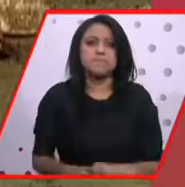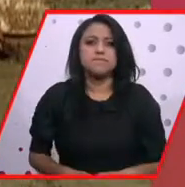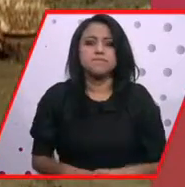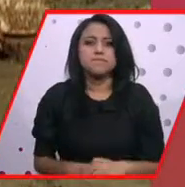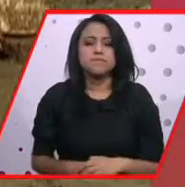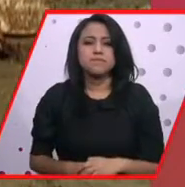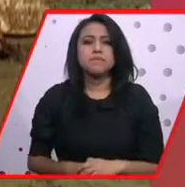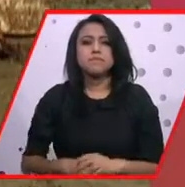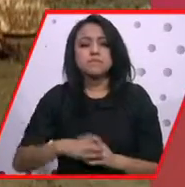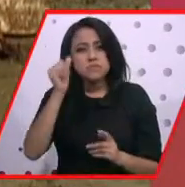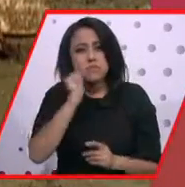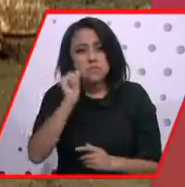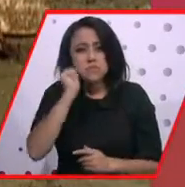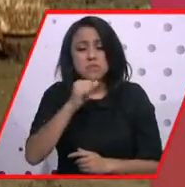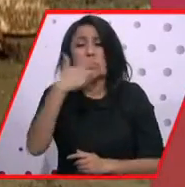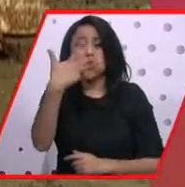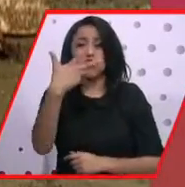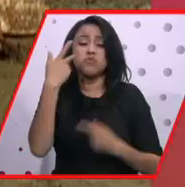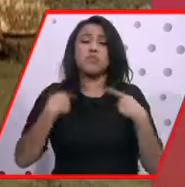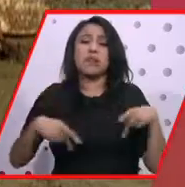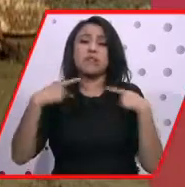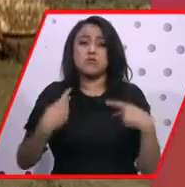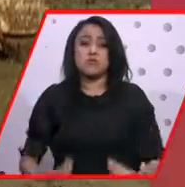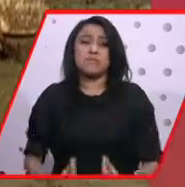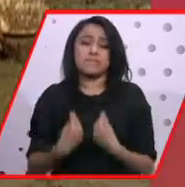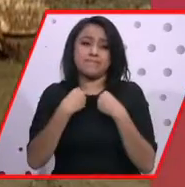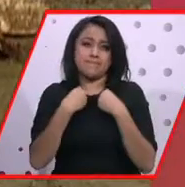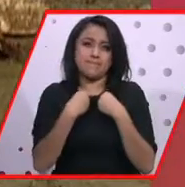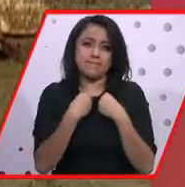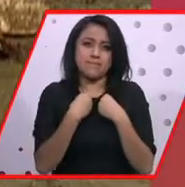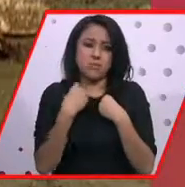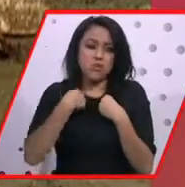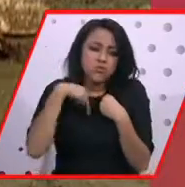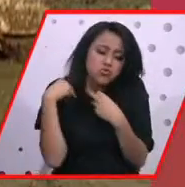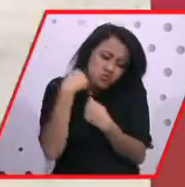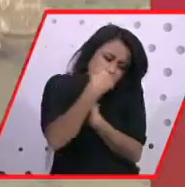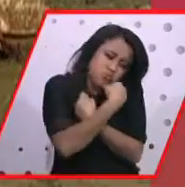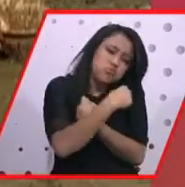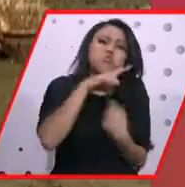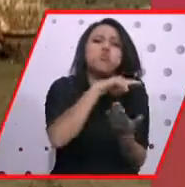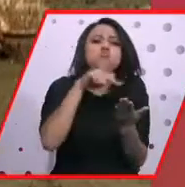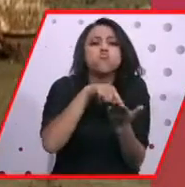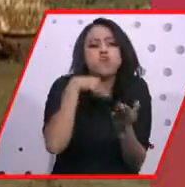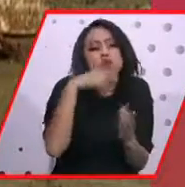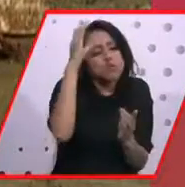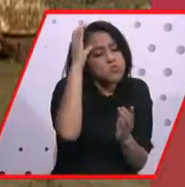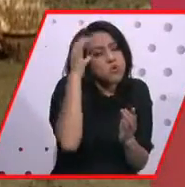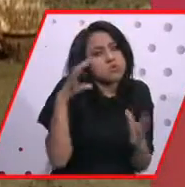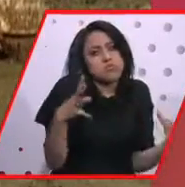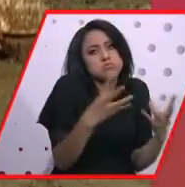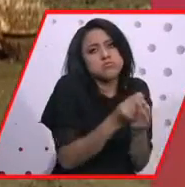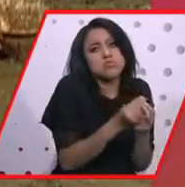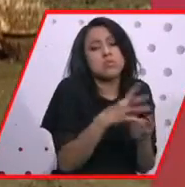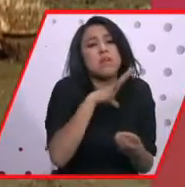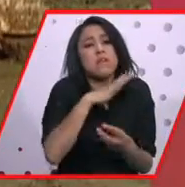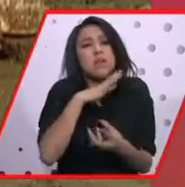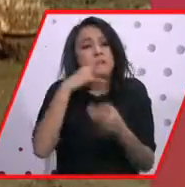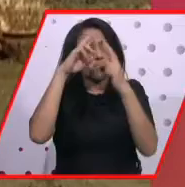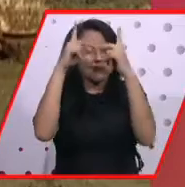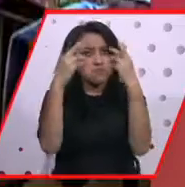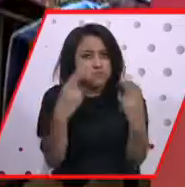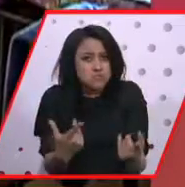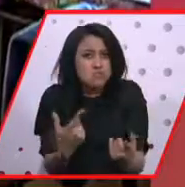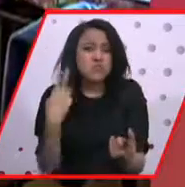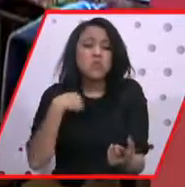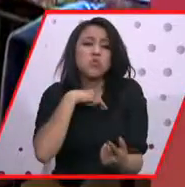hago a todos, somos 8. Todos nos hacemos bola en un solo cuarto. Del techo pues está viniendo abajo, lo tengo con